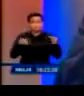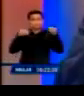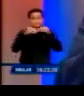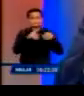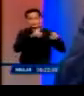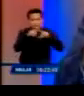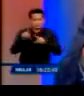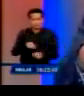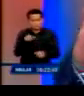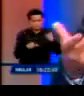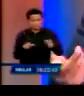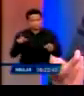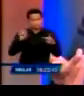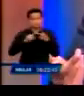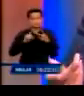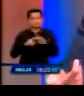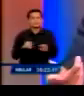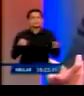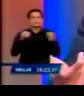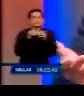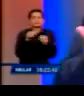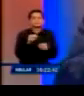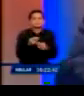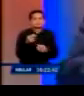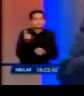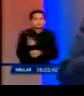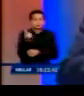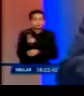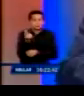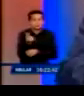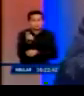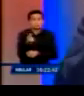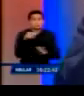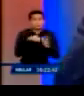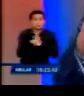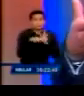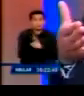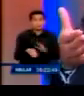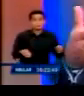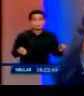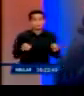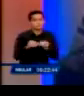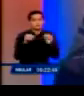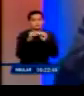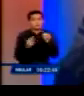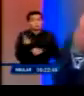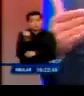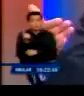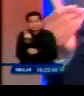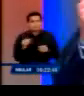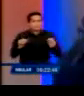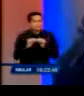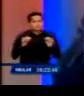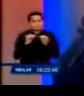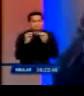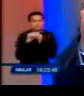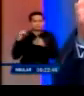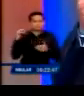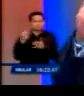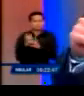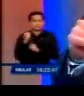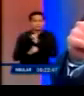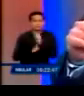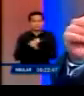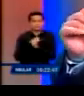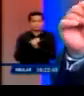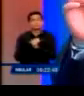de los diferentes accionistas, y otro es la generación de utilidad. La banca ha venido generando una utilidad constante y creciente durante los últimos